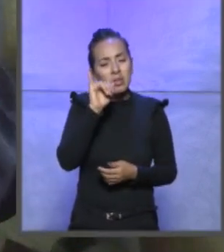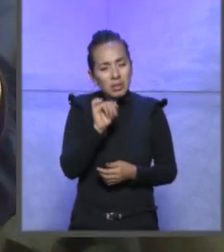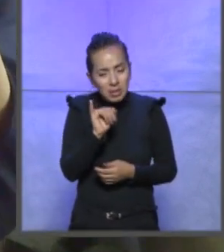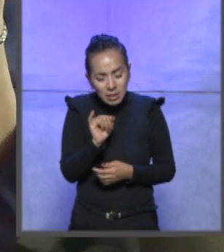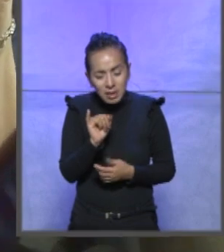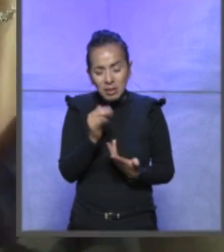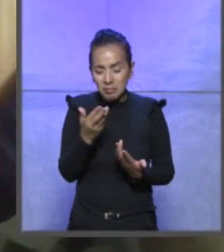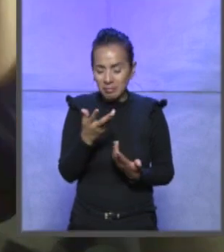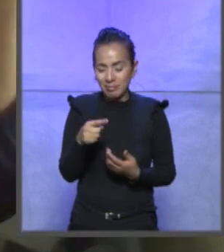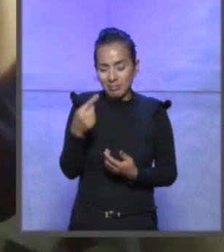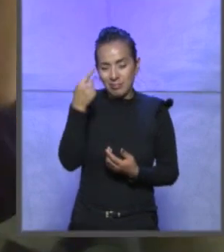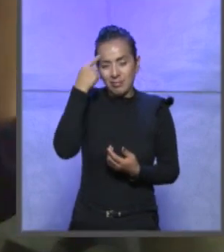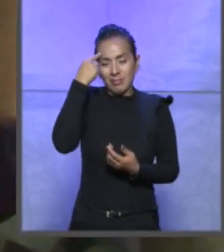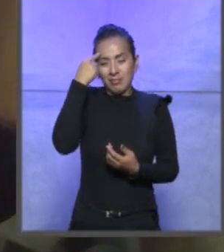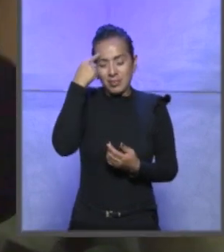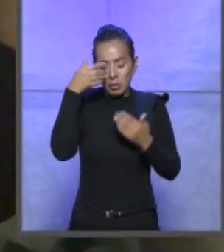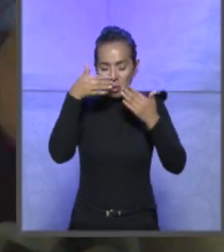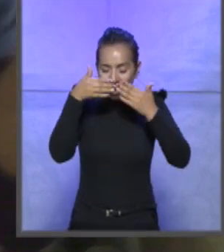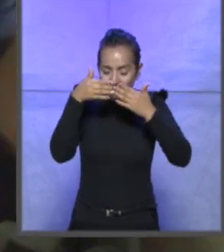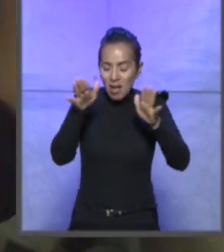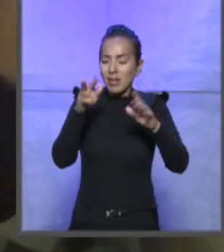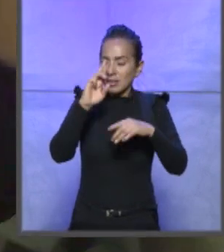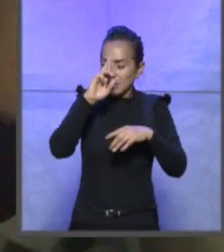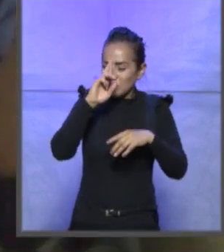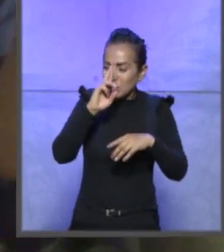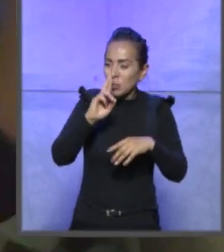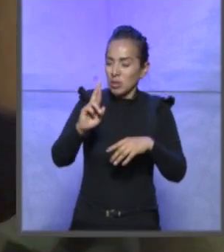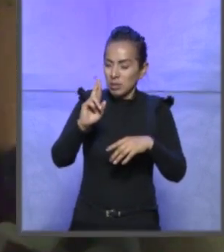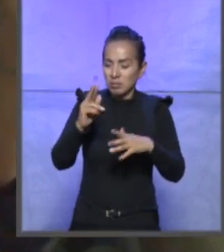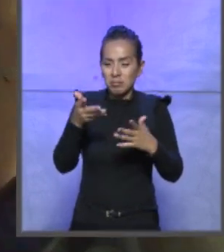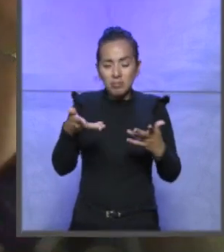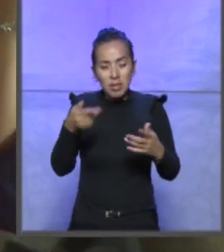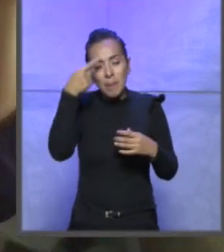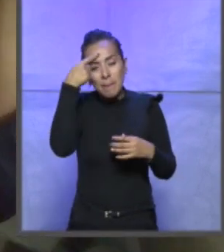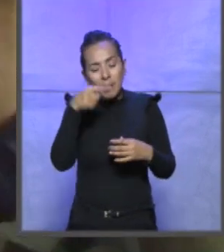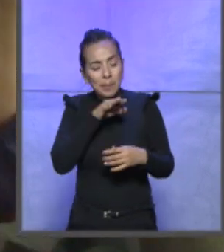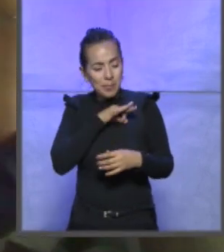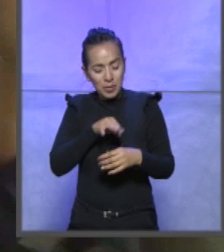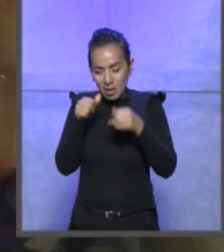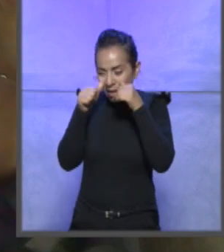en que sí seamos lo suficientemente abiertos y respetuosos y respetuosas para escuchar